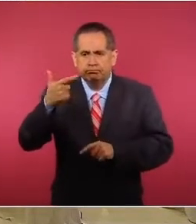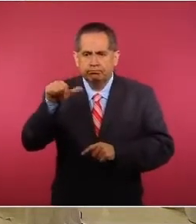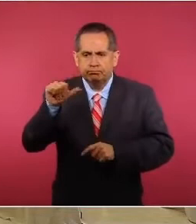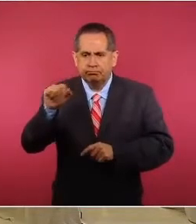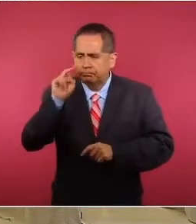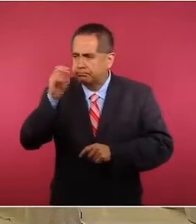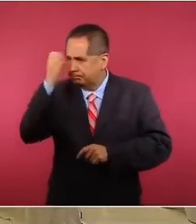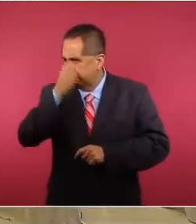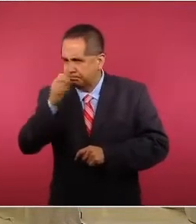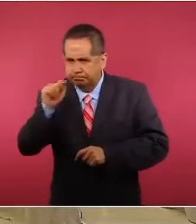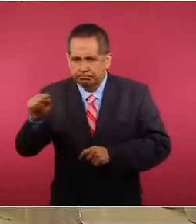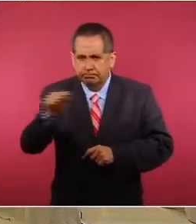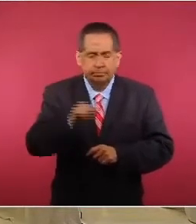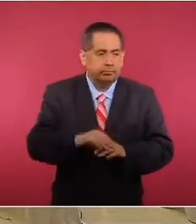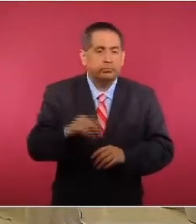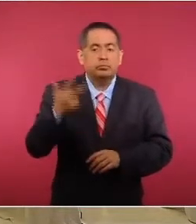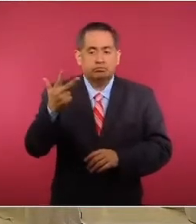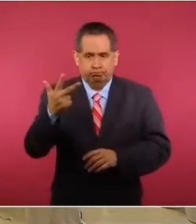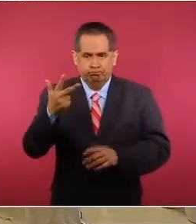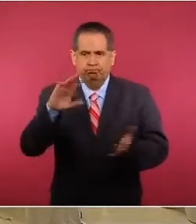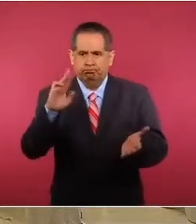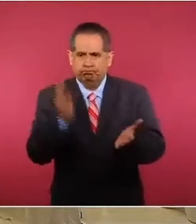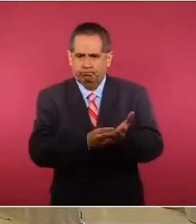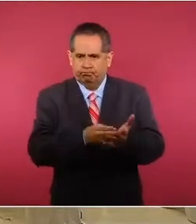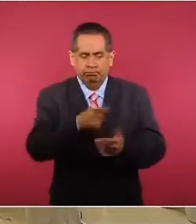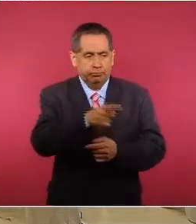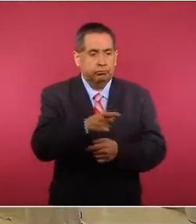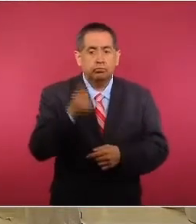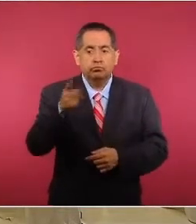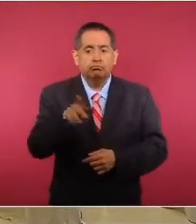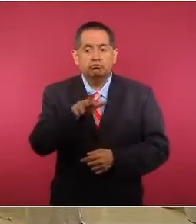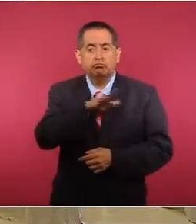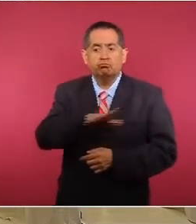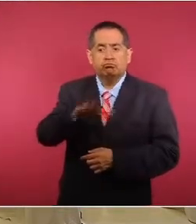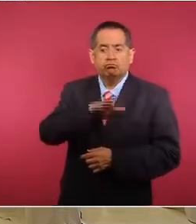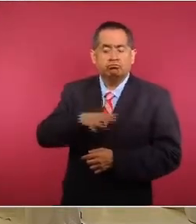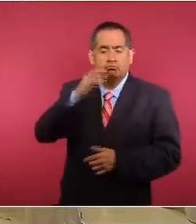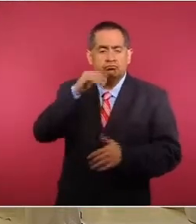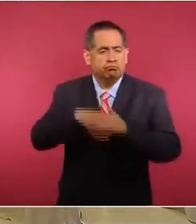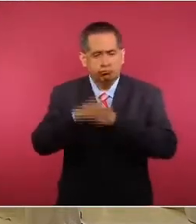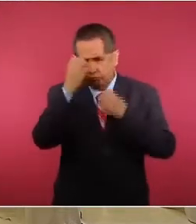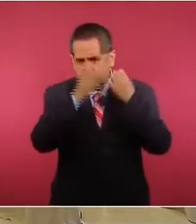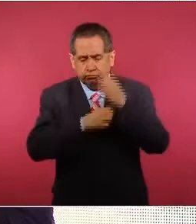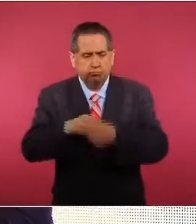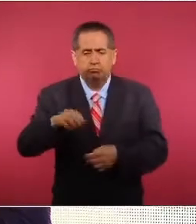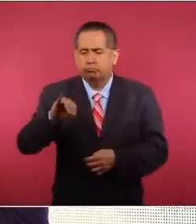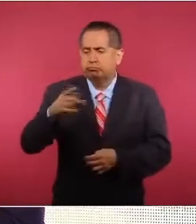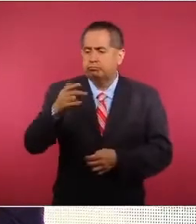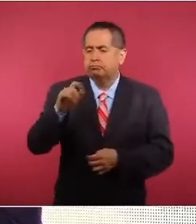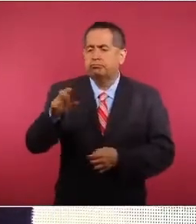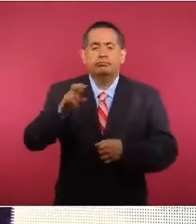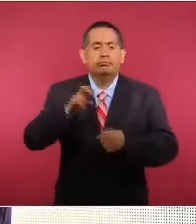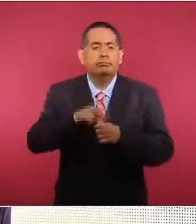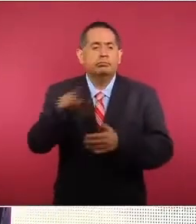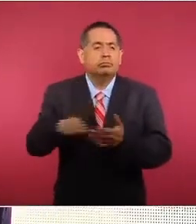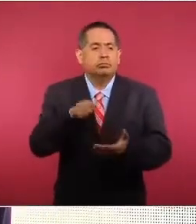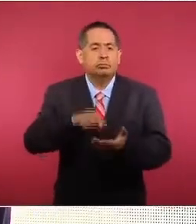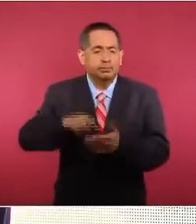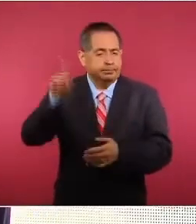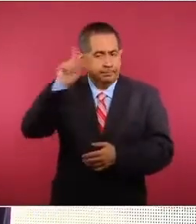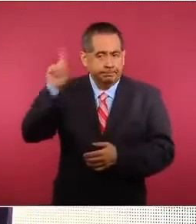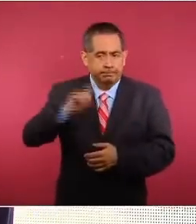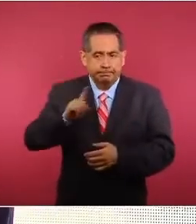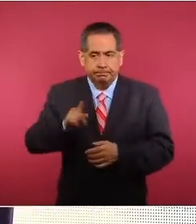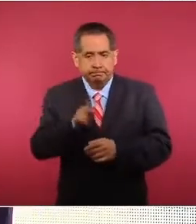tuvimos 8 con infracciones y una no se dejó verificar, que fue Gas Michel en Ojo Caliente,